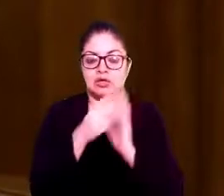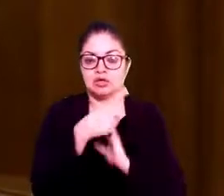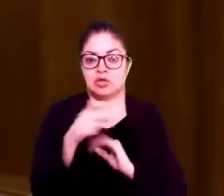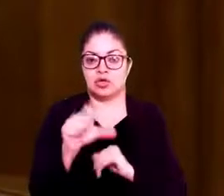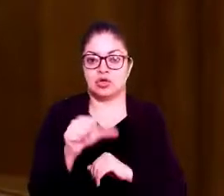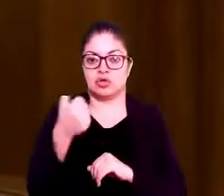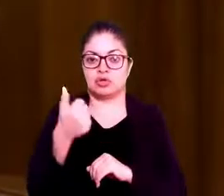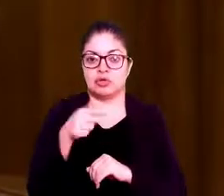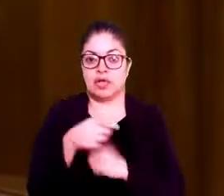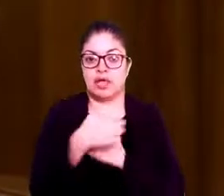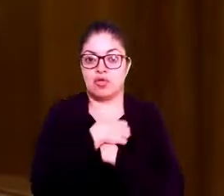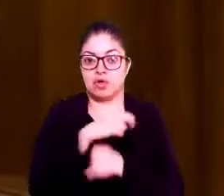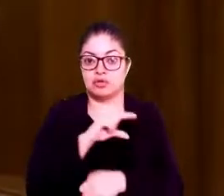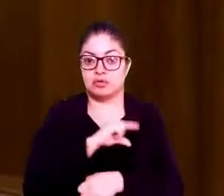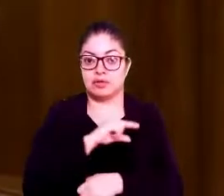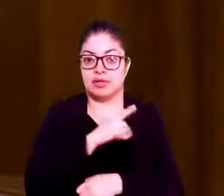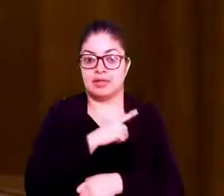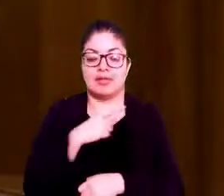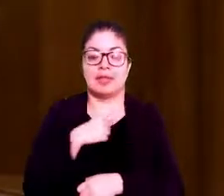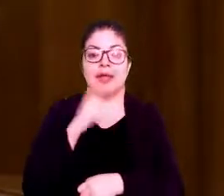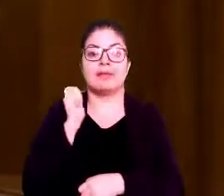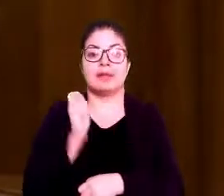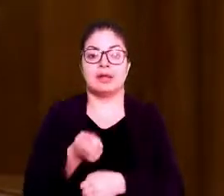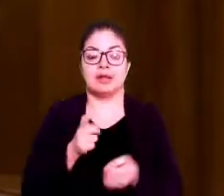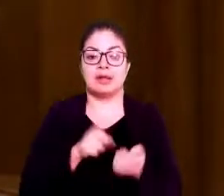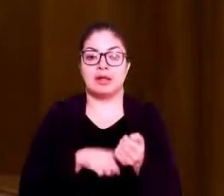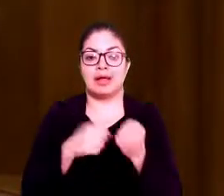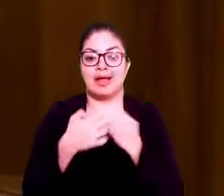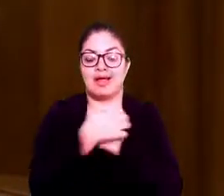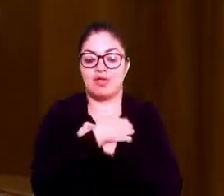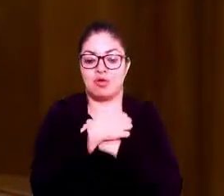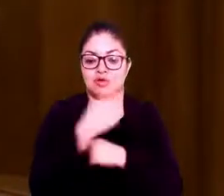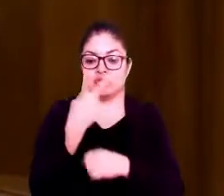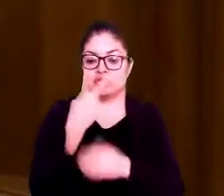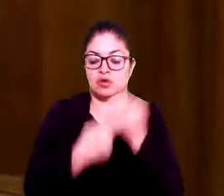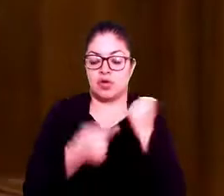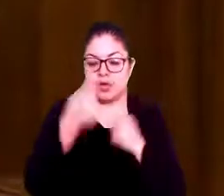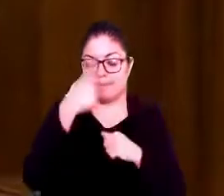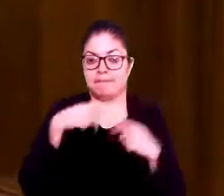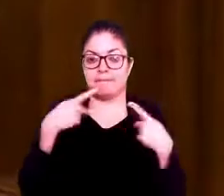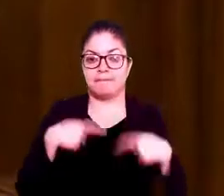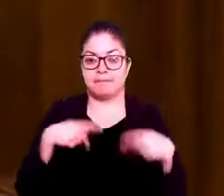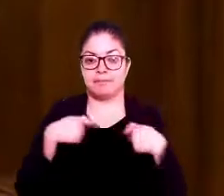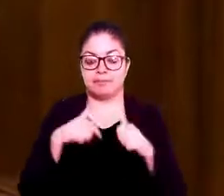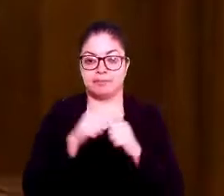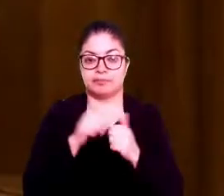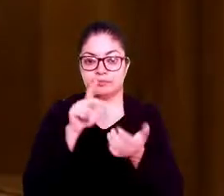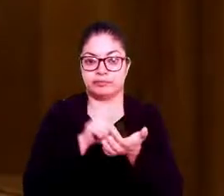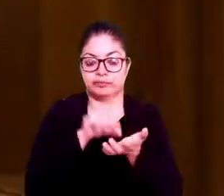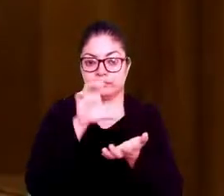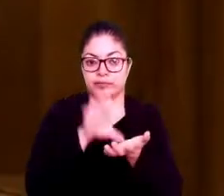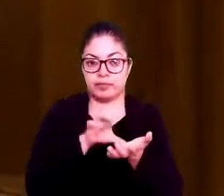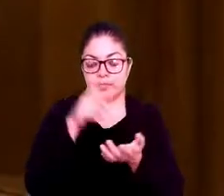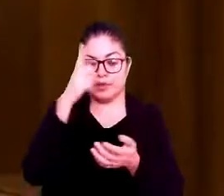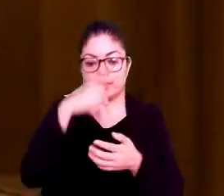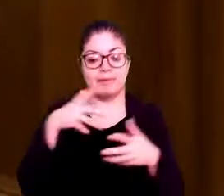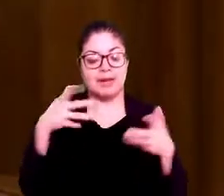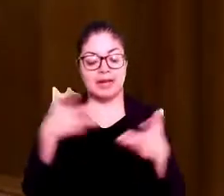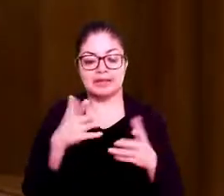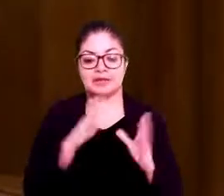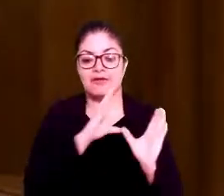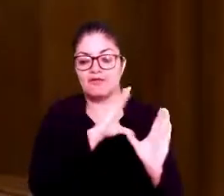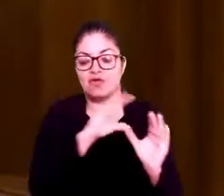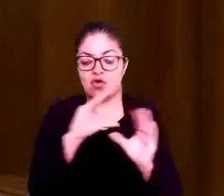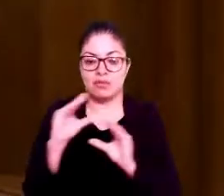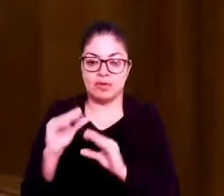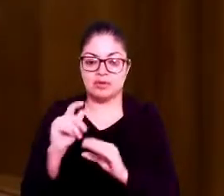educación especial deberá incorporar la modalidad de educación dual para las personas con discapacidad para lograr una formación que